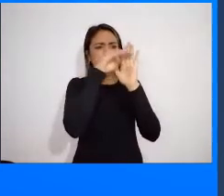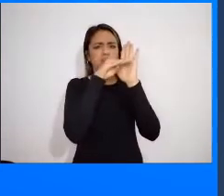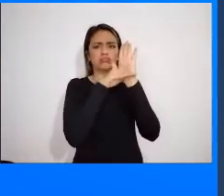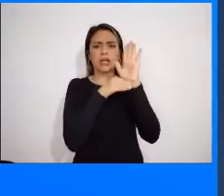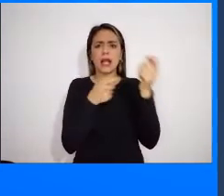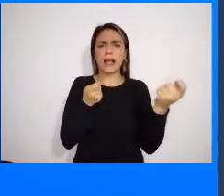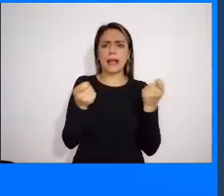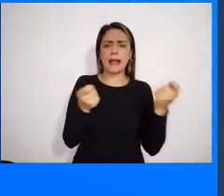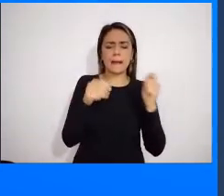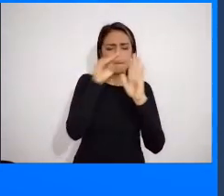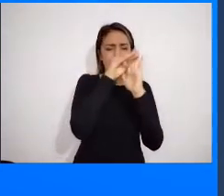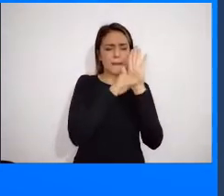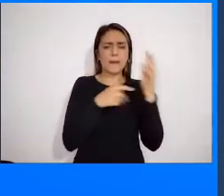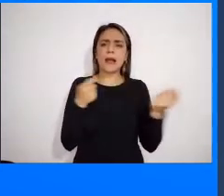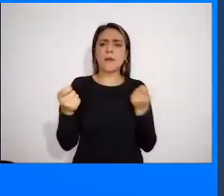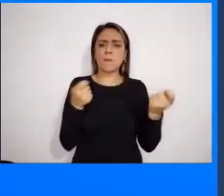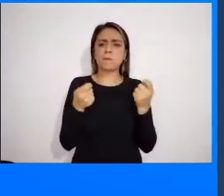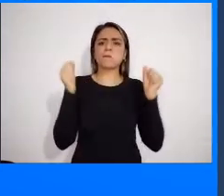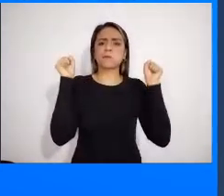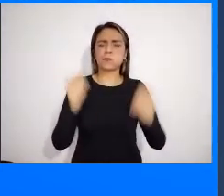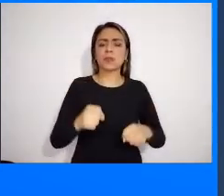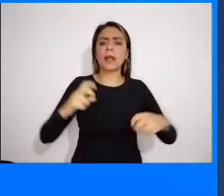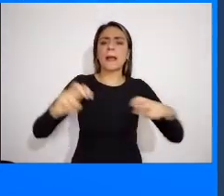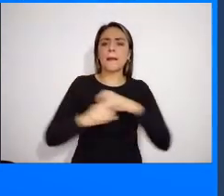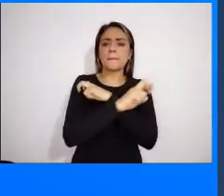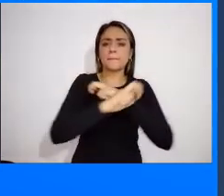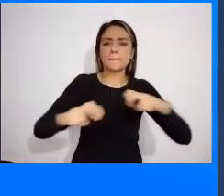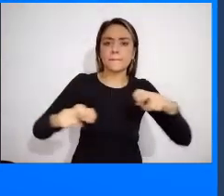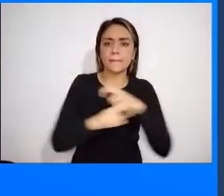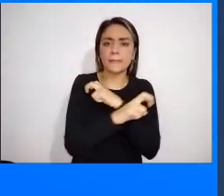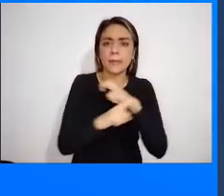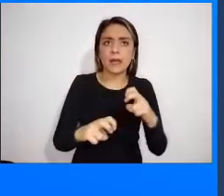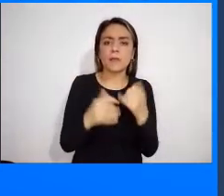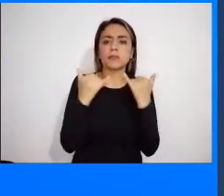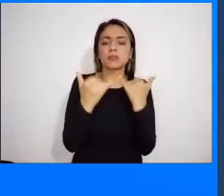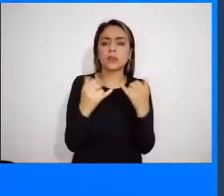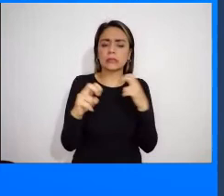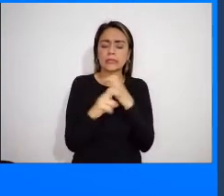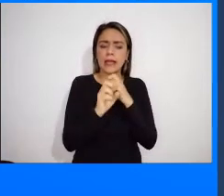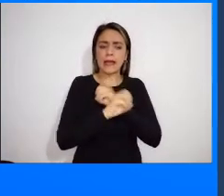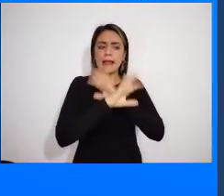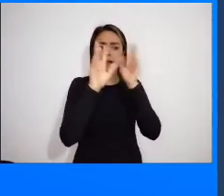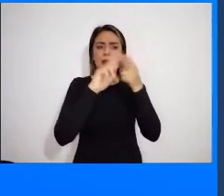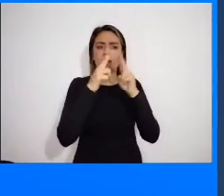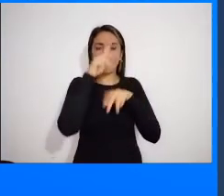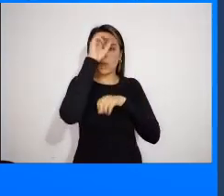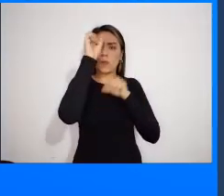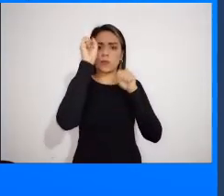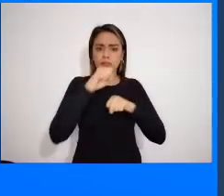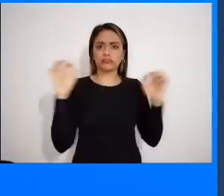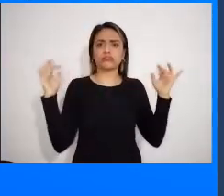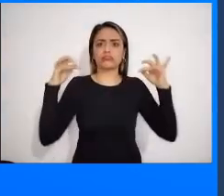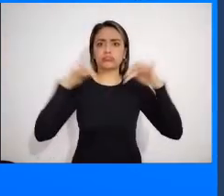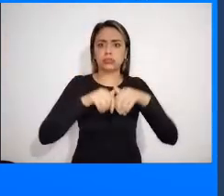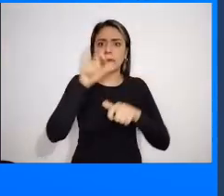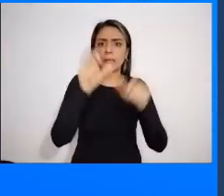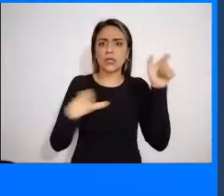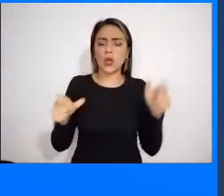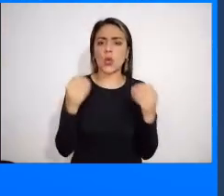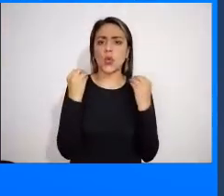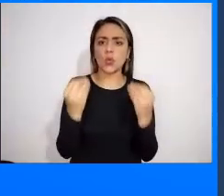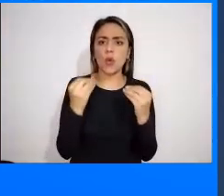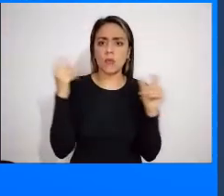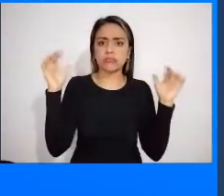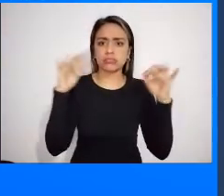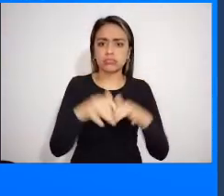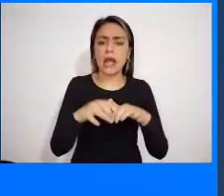tener. Entonces, los parques tienen muy claro la capacidad de carga, tienen muy claros los tipos